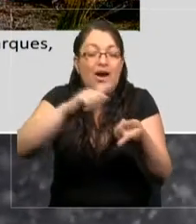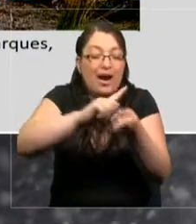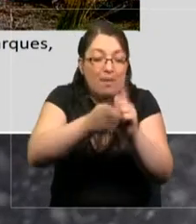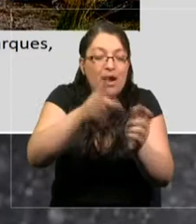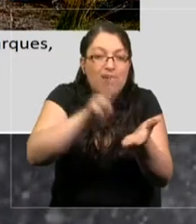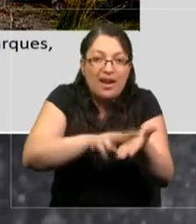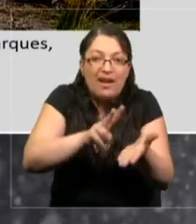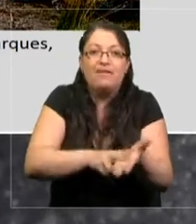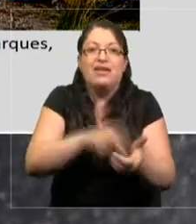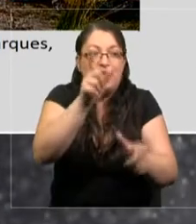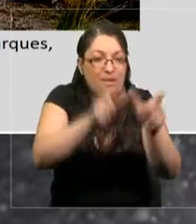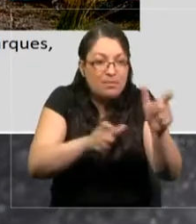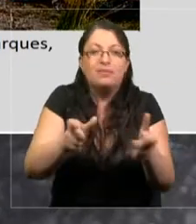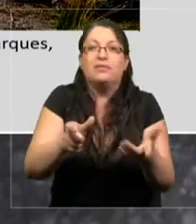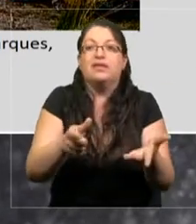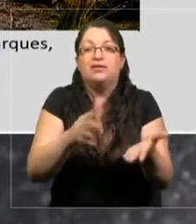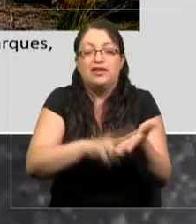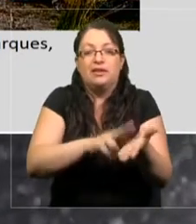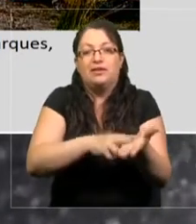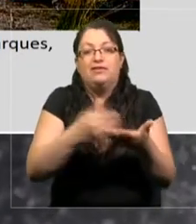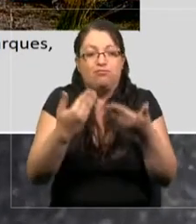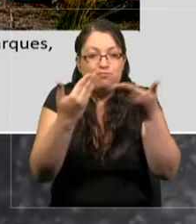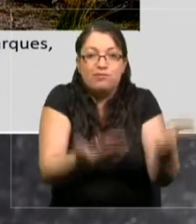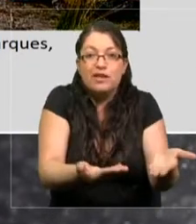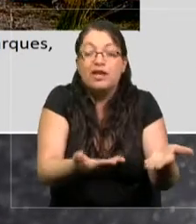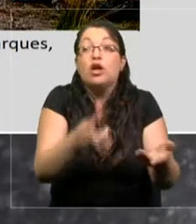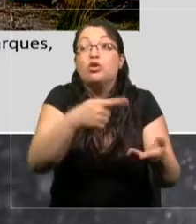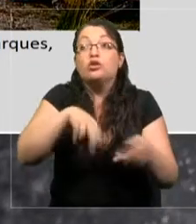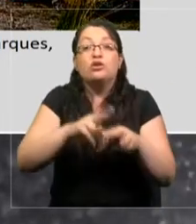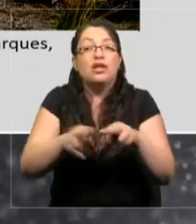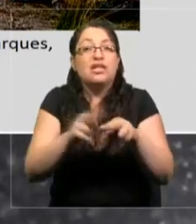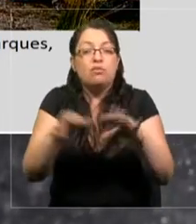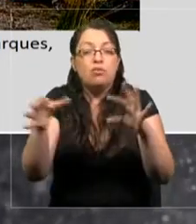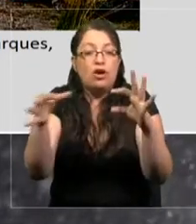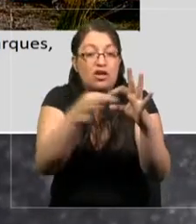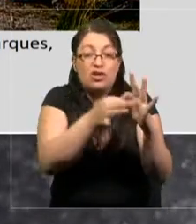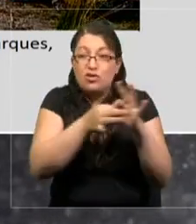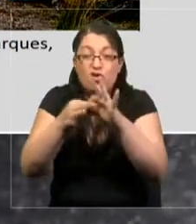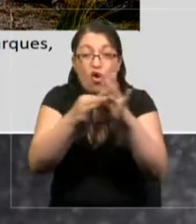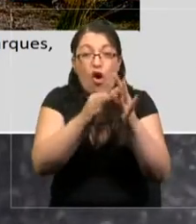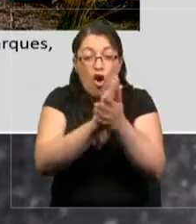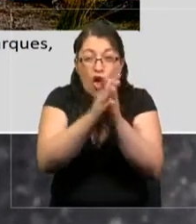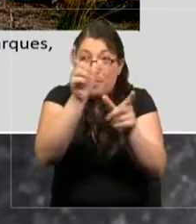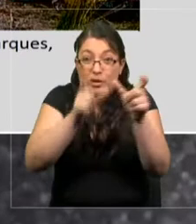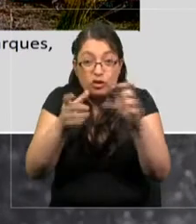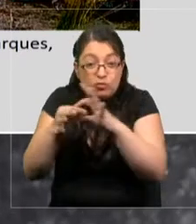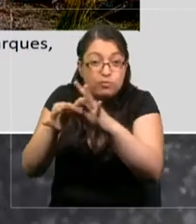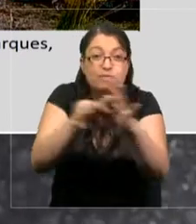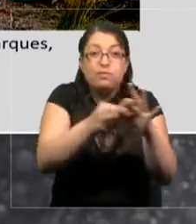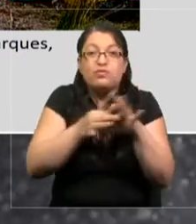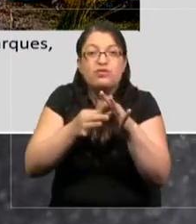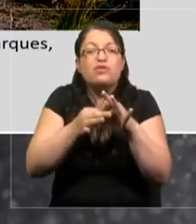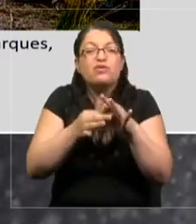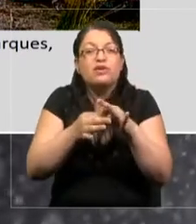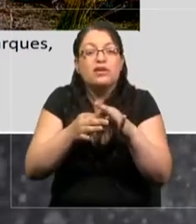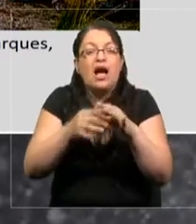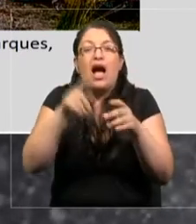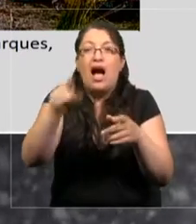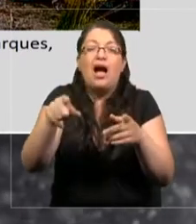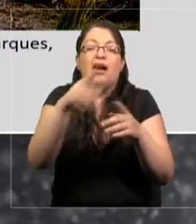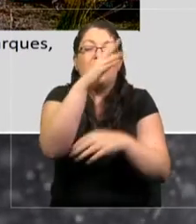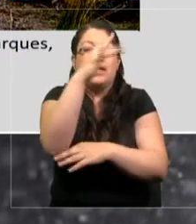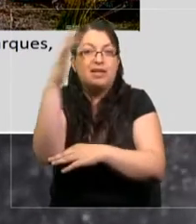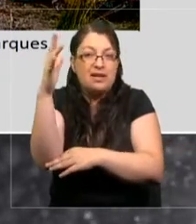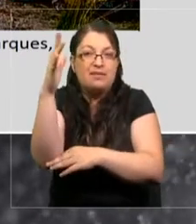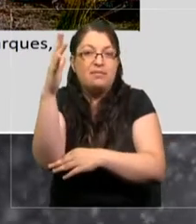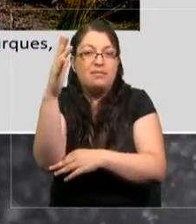llevarlo a las gentes de verdad y nosotros hicimos aquello en alianza con todas estas personas instalando capacidad en el parque bernardo heene